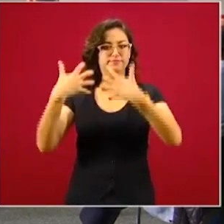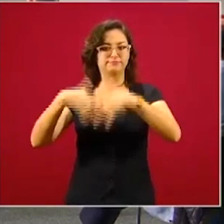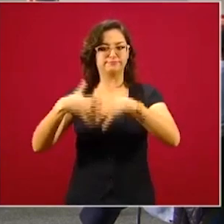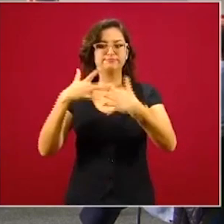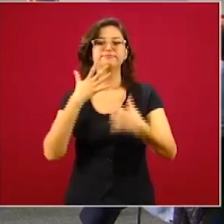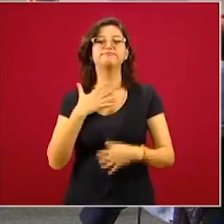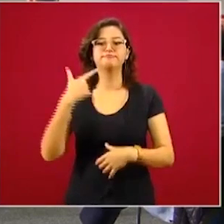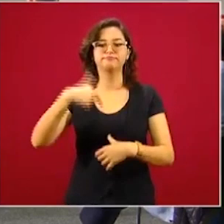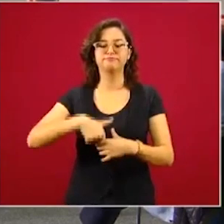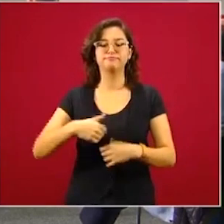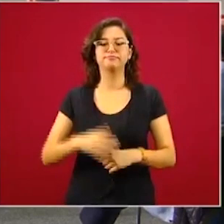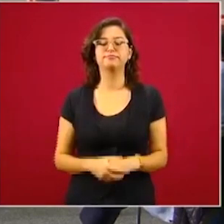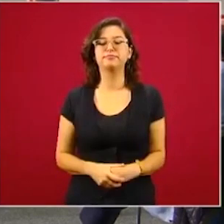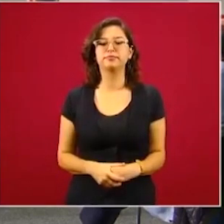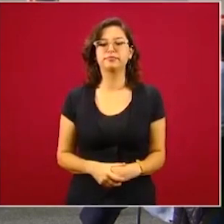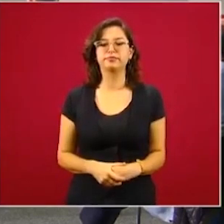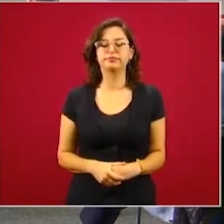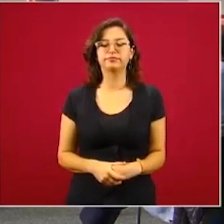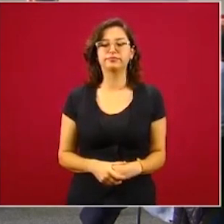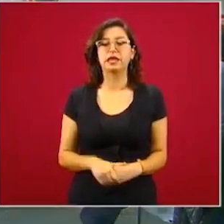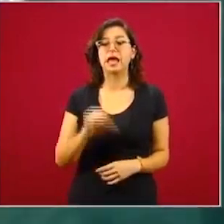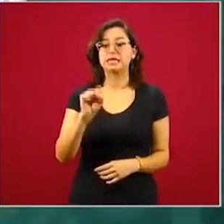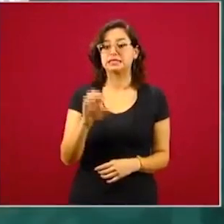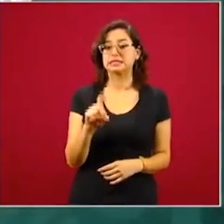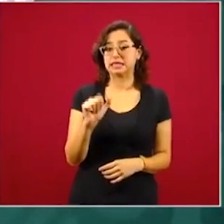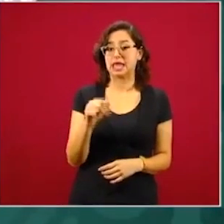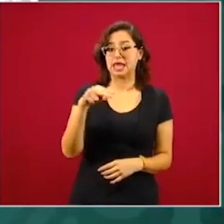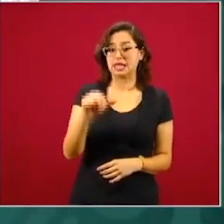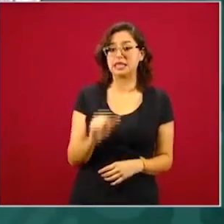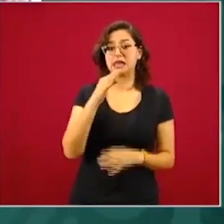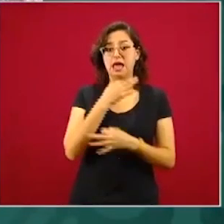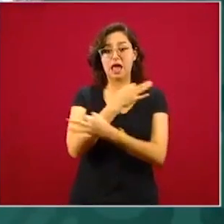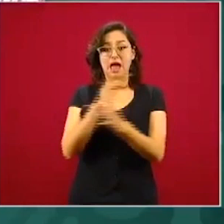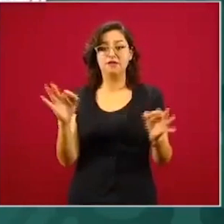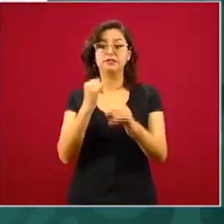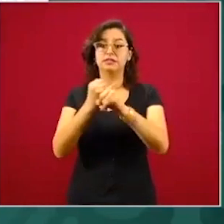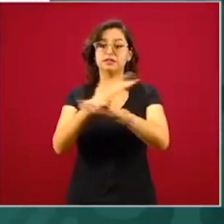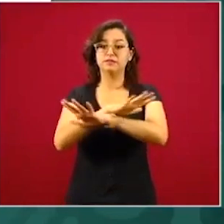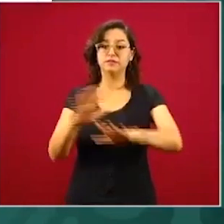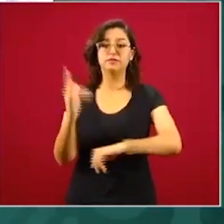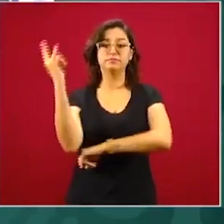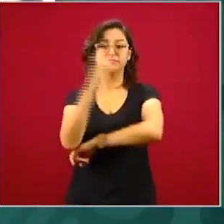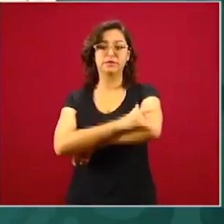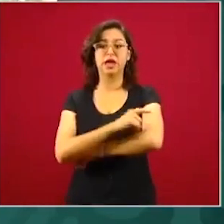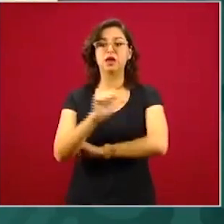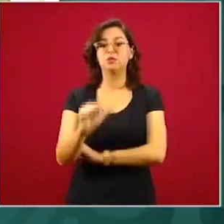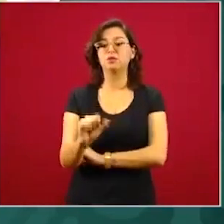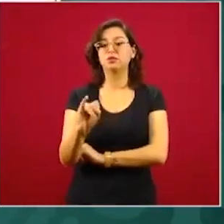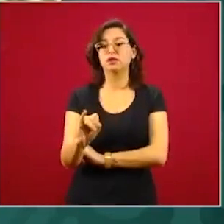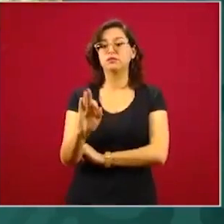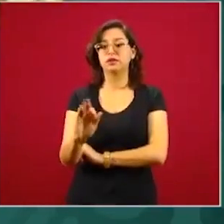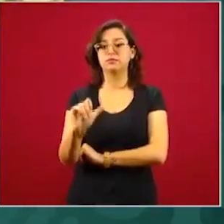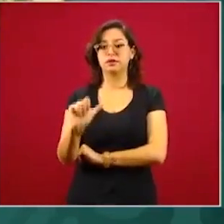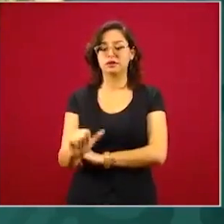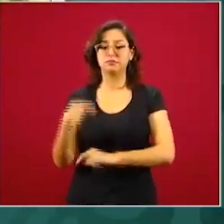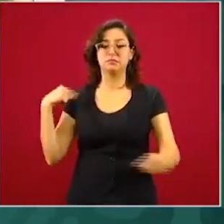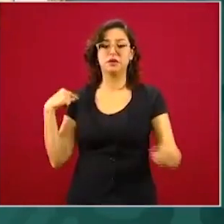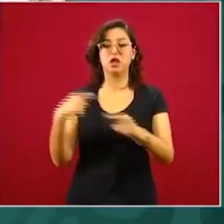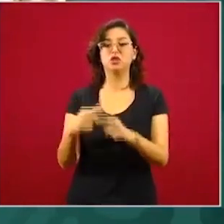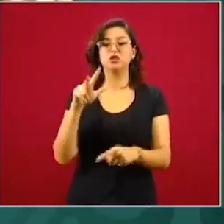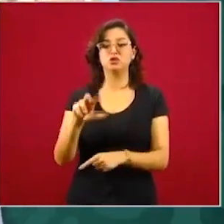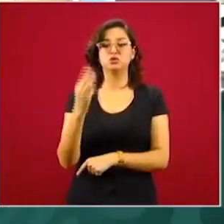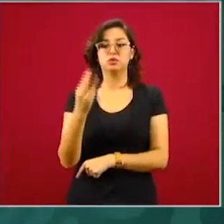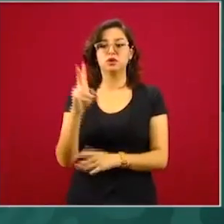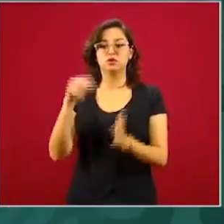La Secretaría de la Defensa Nacional informa los avances en la construcción del Aeropuerto Internacional Felipe Ángeles al 18 de mayo de